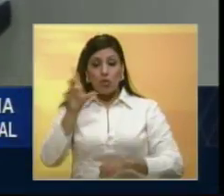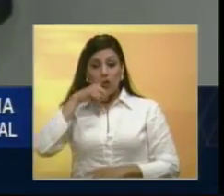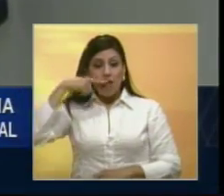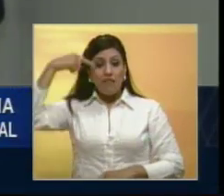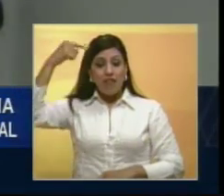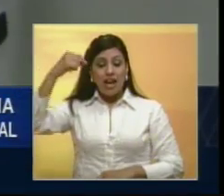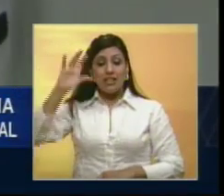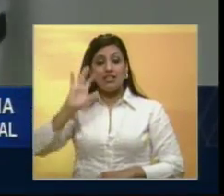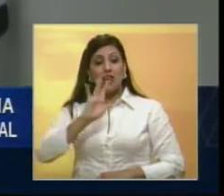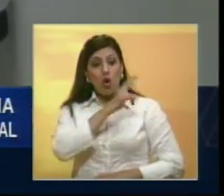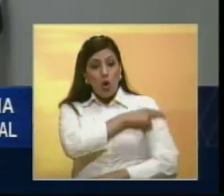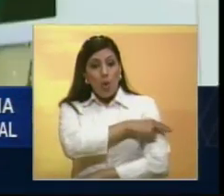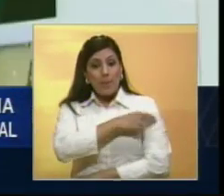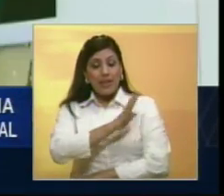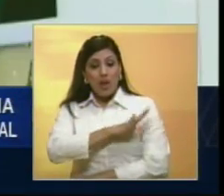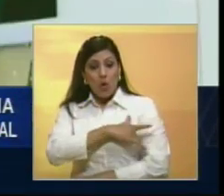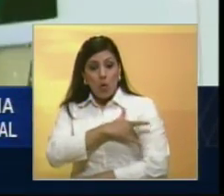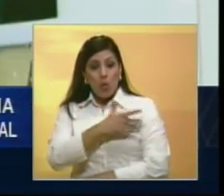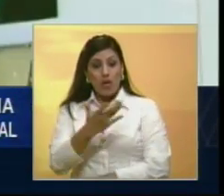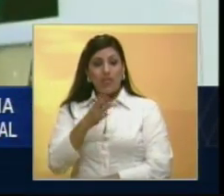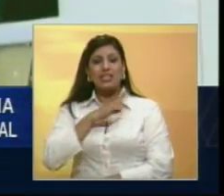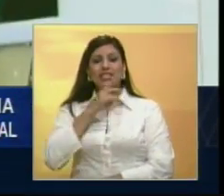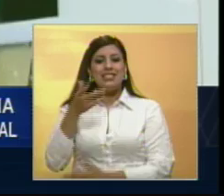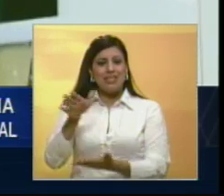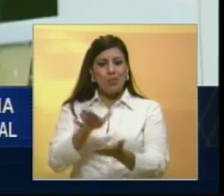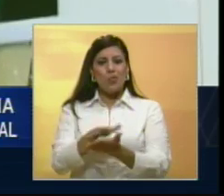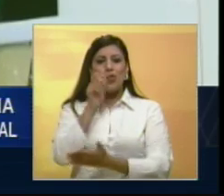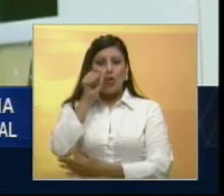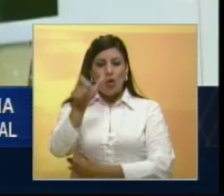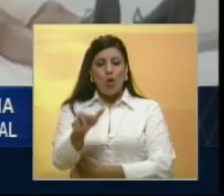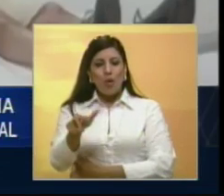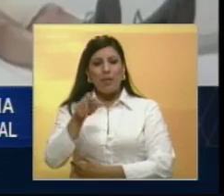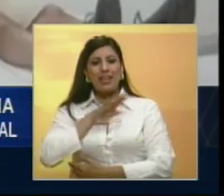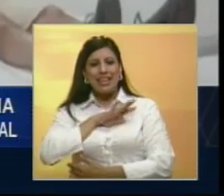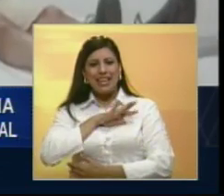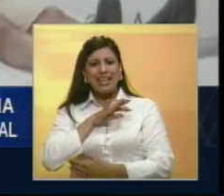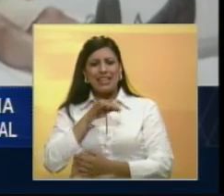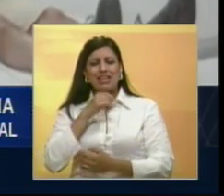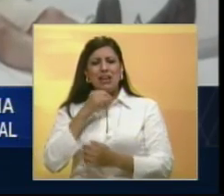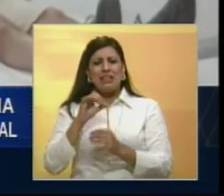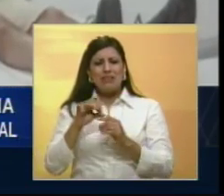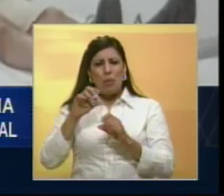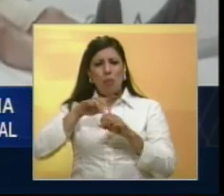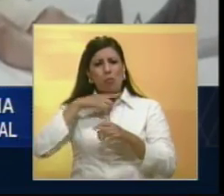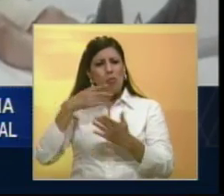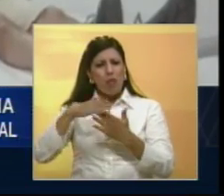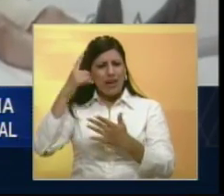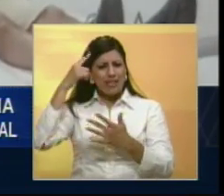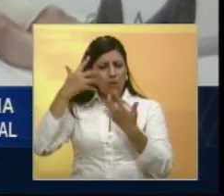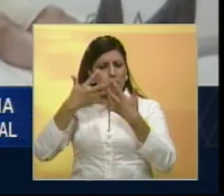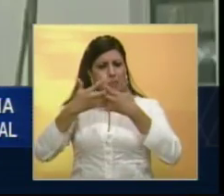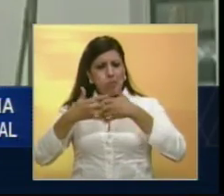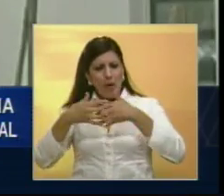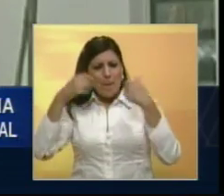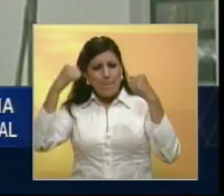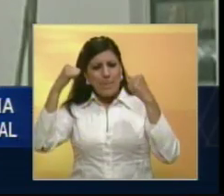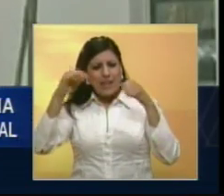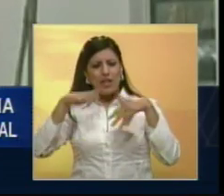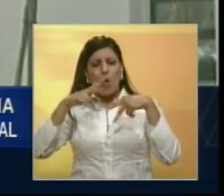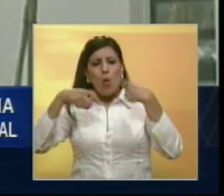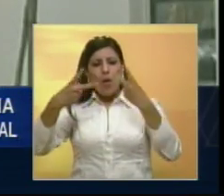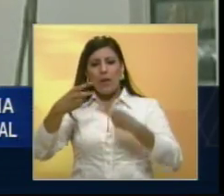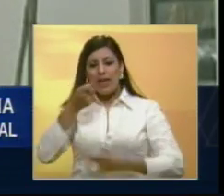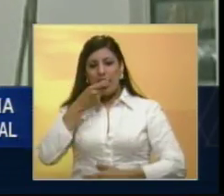Francia, el Hospital Universitario de Rennes informó que falleció el hombre que se encontraba en estado de muerte cerebral tras un ensayo clínico para un